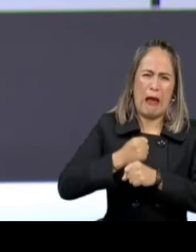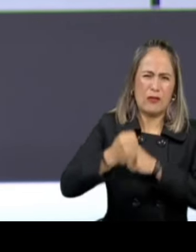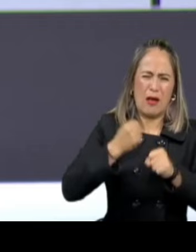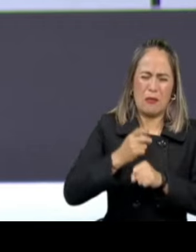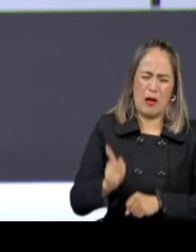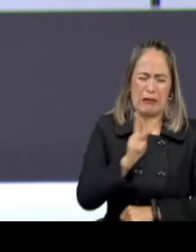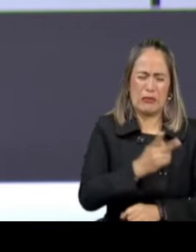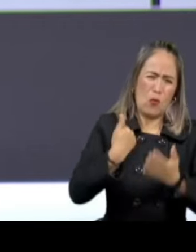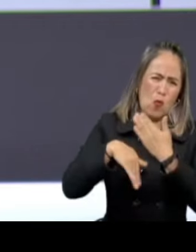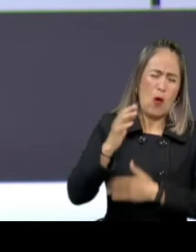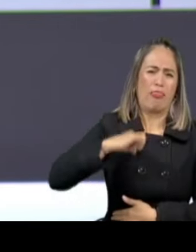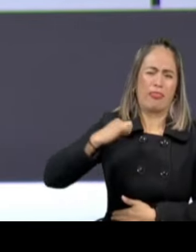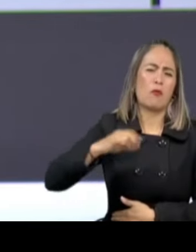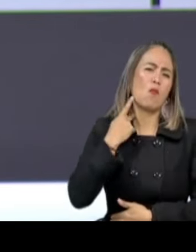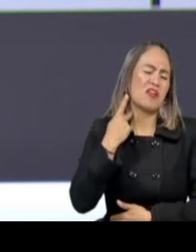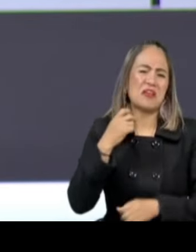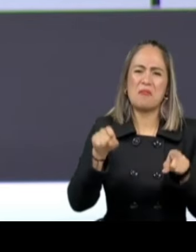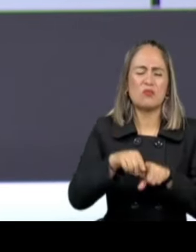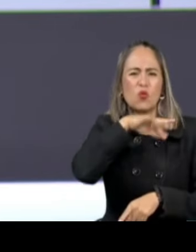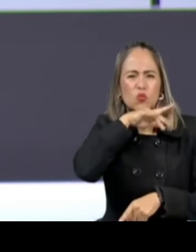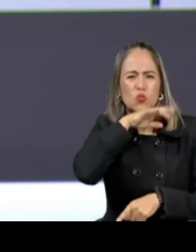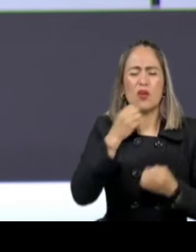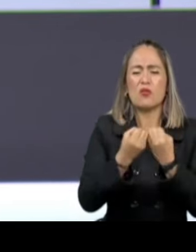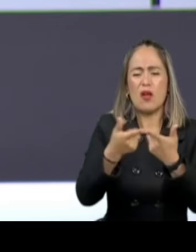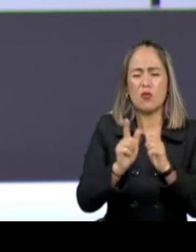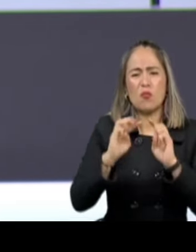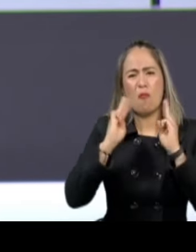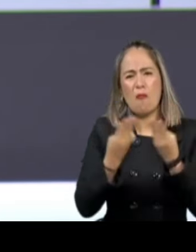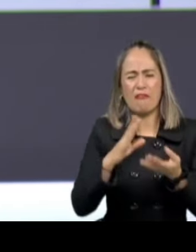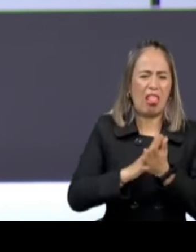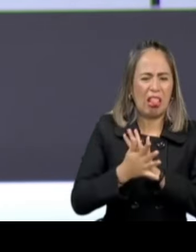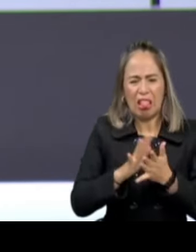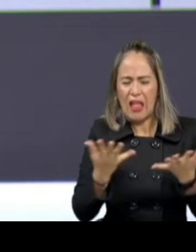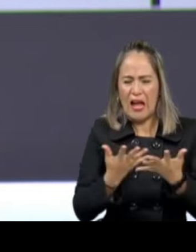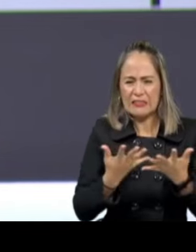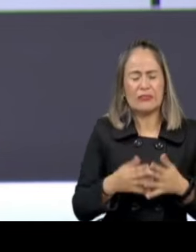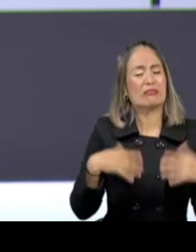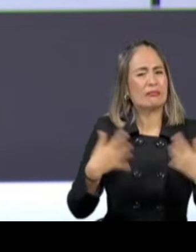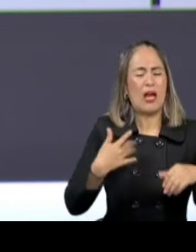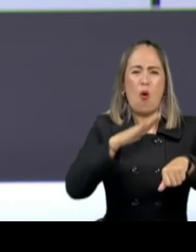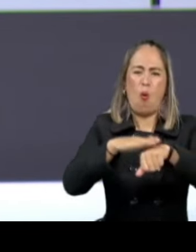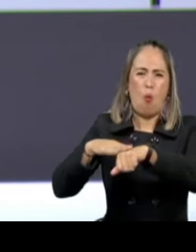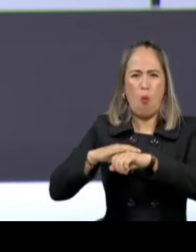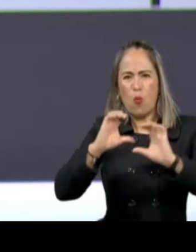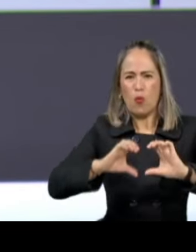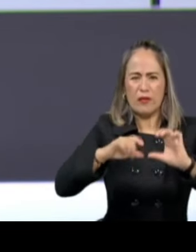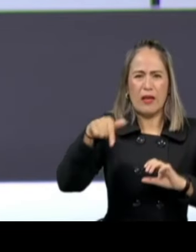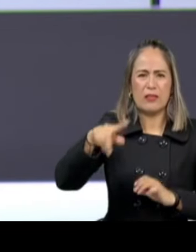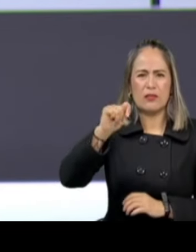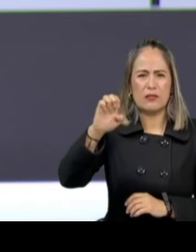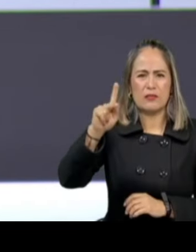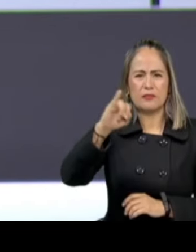presidencialismo la tolerancia con el crimen organizado ha derivado en una peligrosa advertencia de los magistrados del tribunal